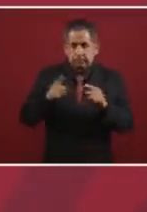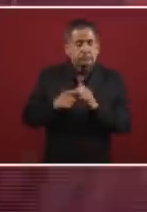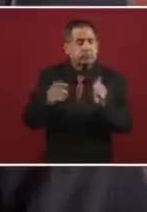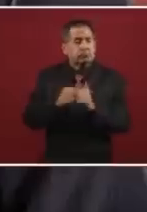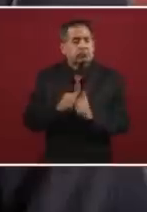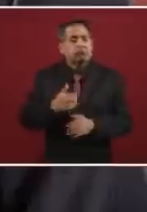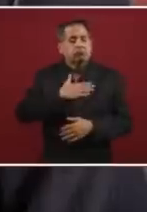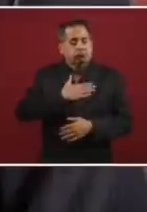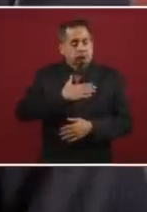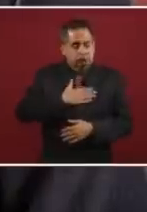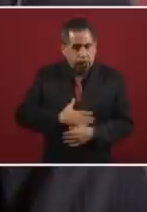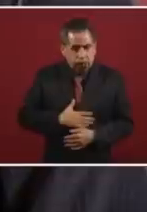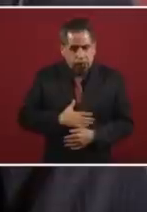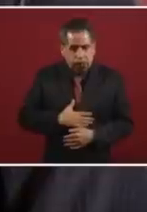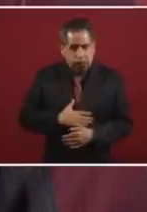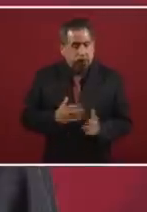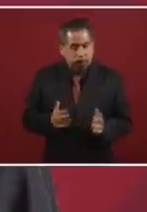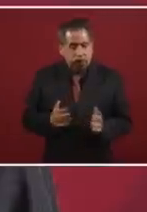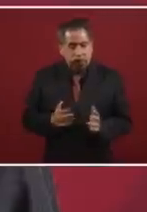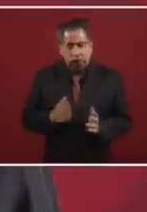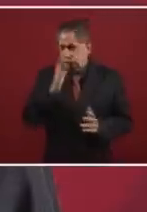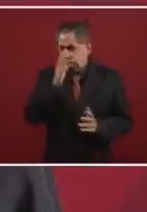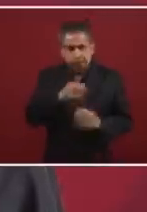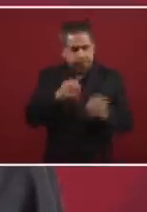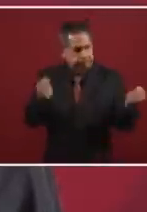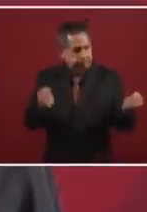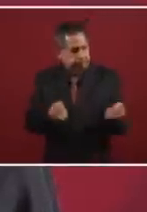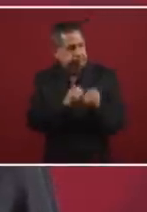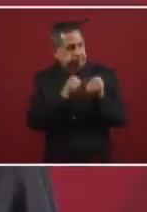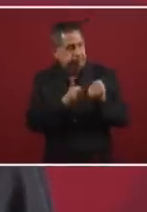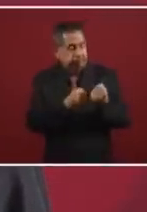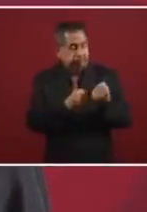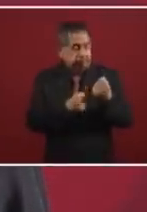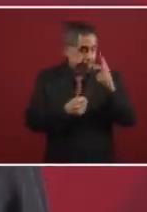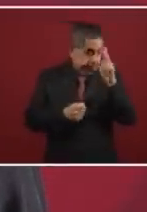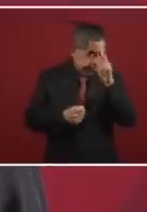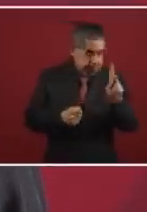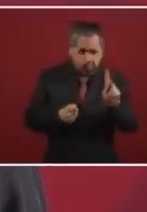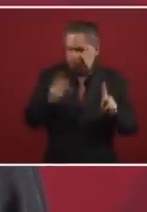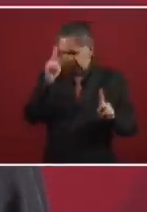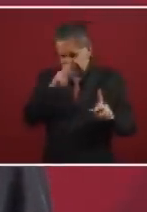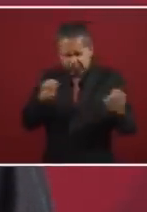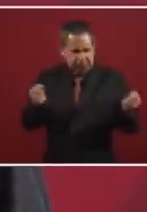justicia no se puede enfrentar la violencia con la violencia